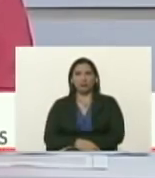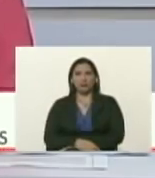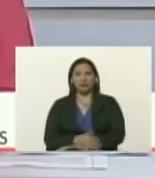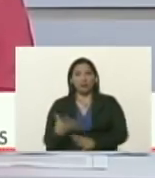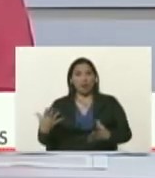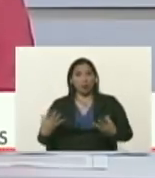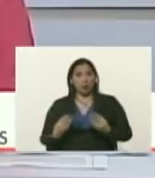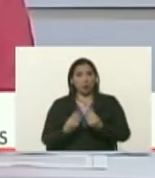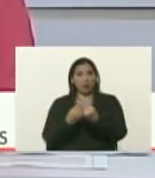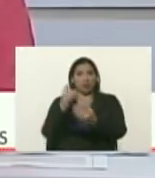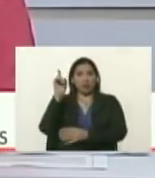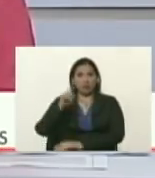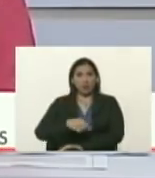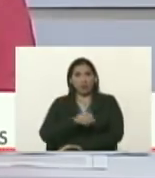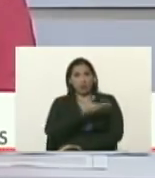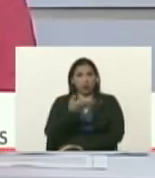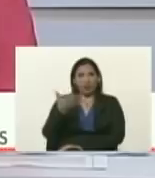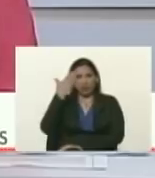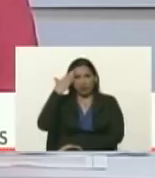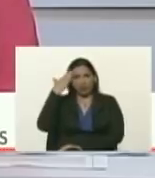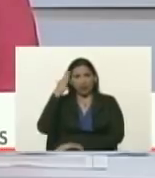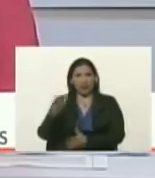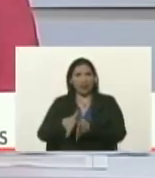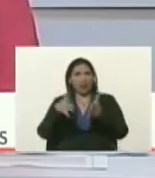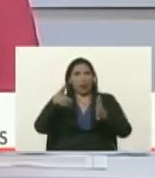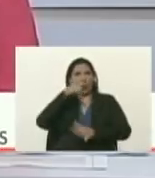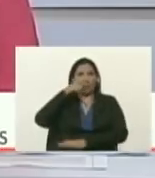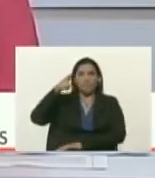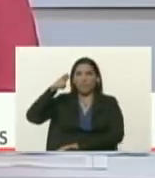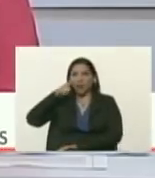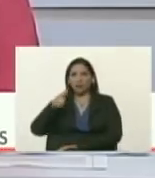acompañada también, como ustedes bien saben, de esta gran operación